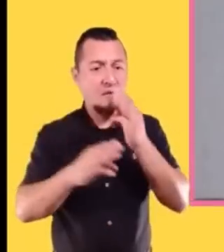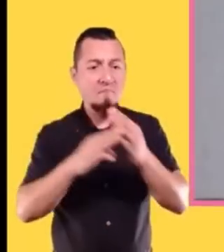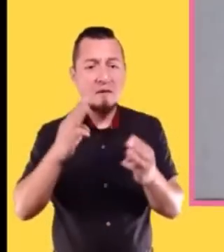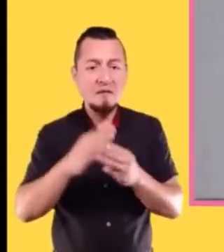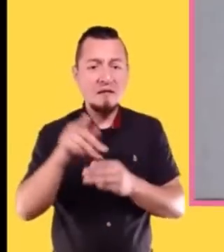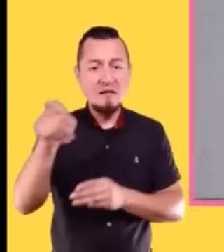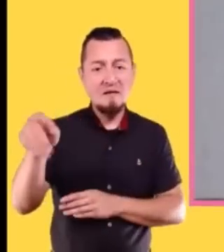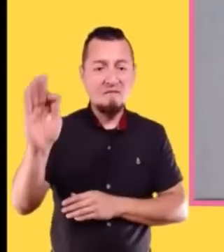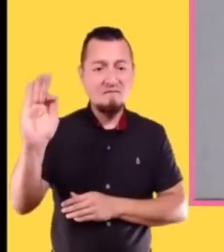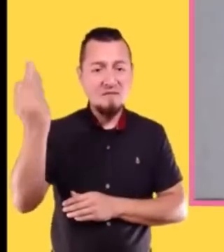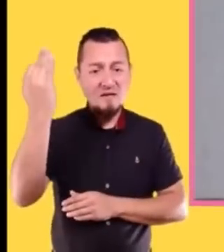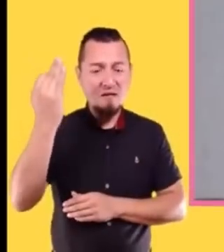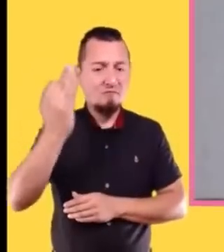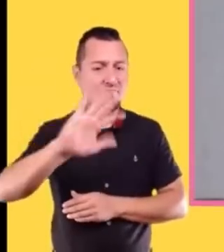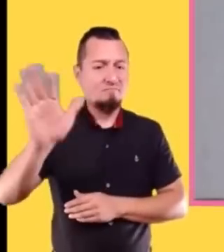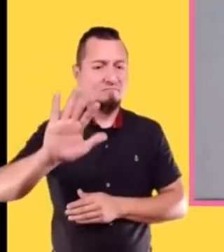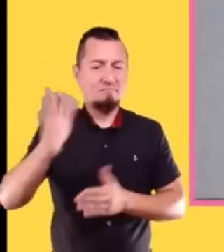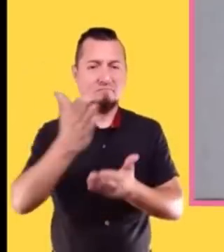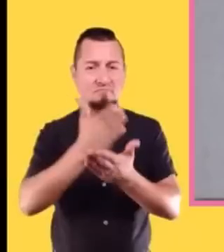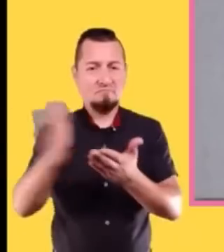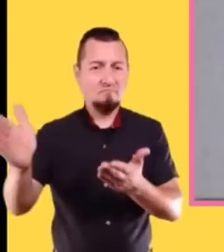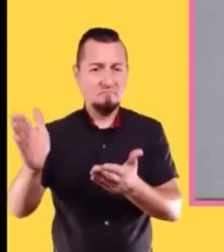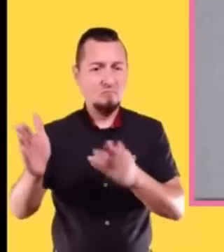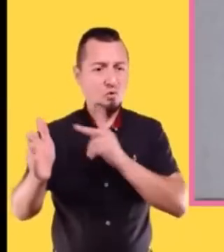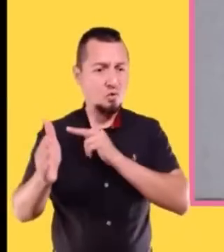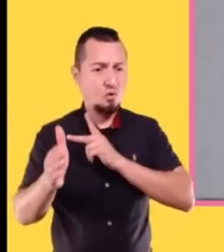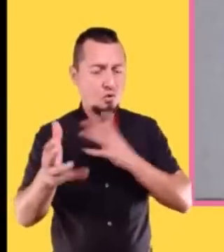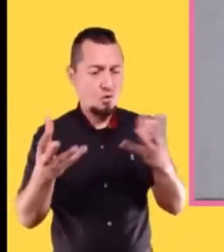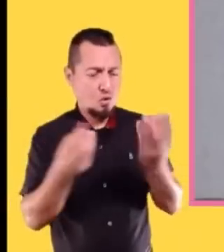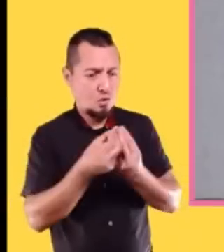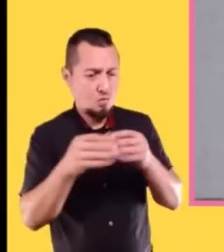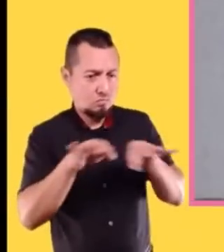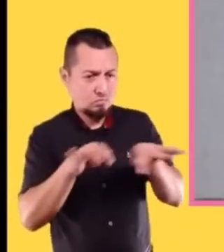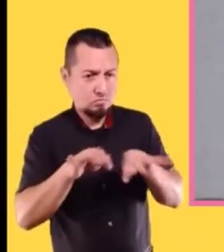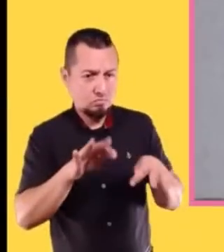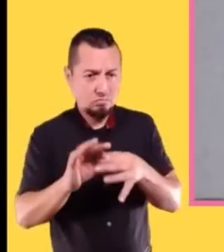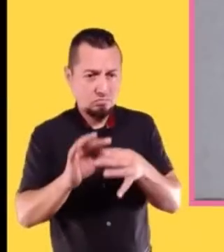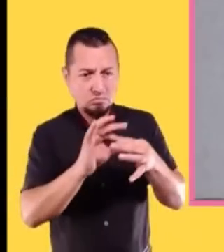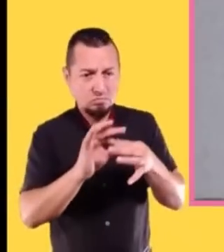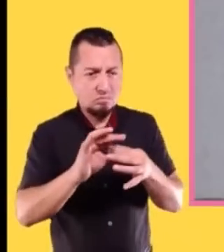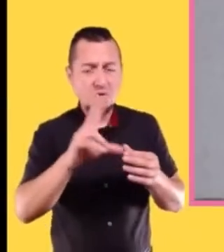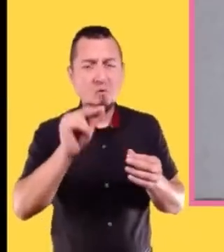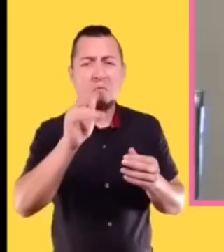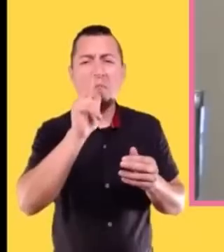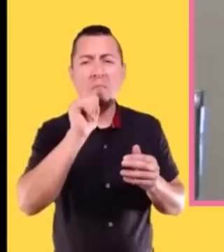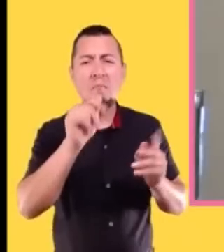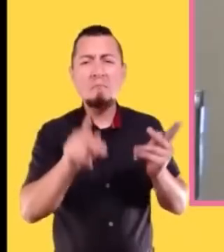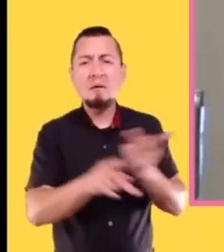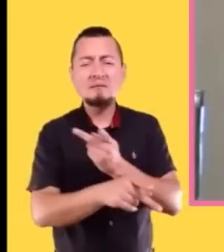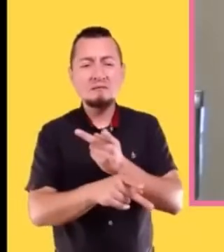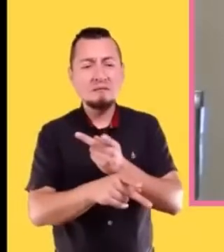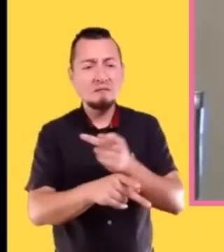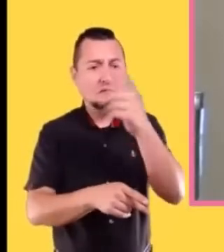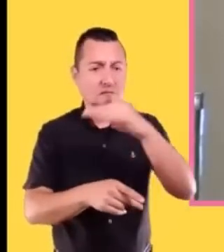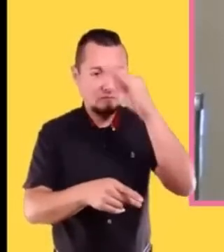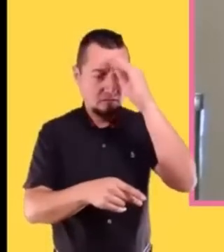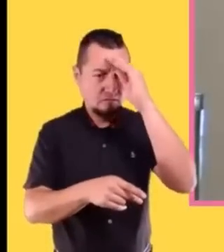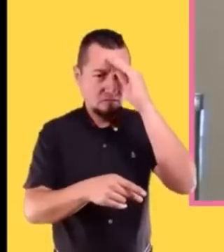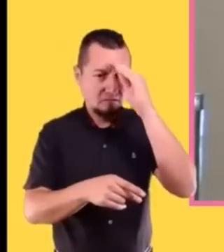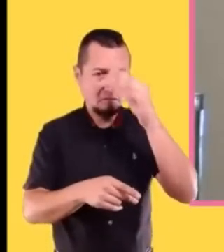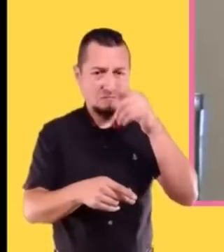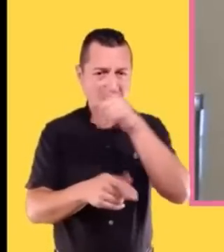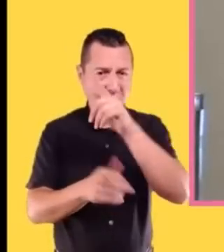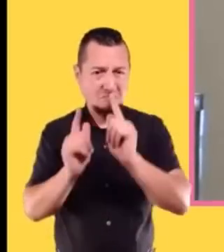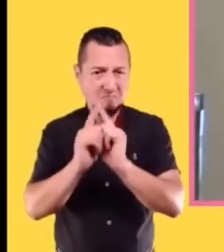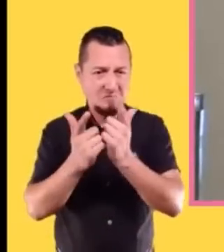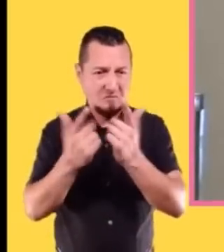Federación, y todo esto se ha hecho de la mano con ellos. Por eso hablo de que no se puede reducir a su mínima expresión el problema. Los libros de los